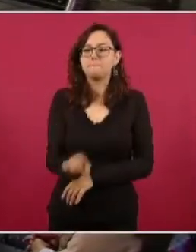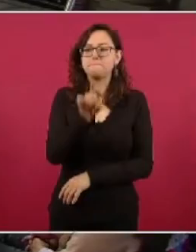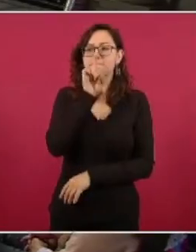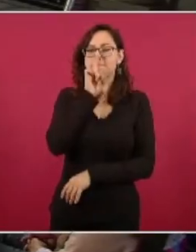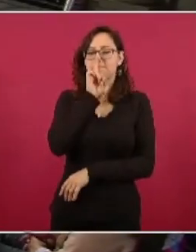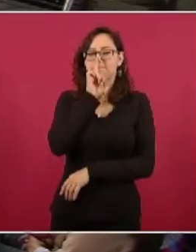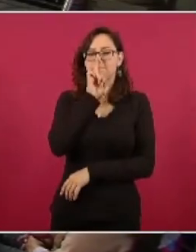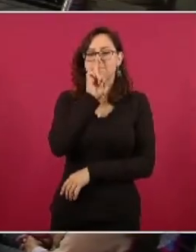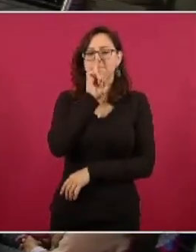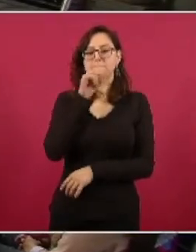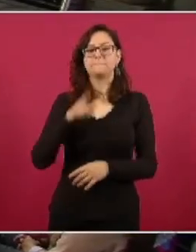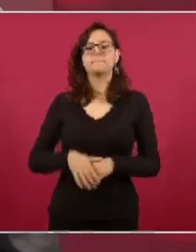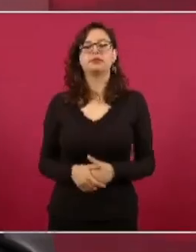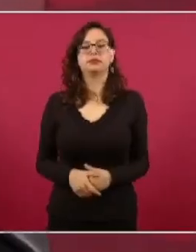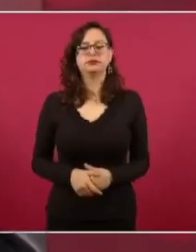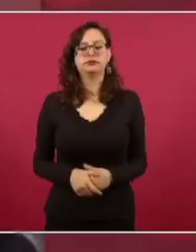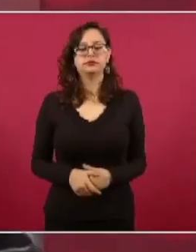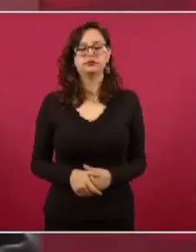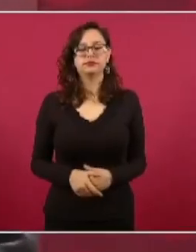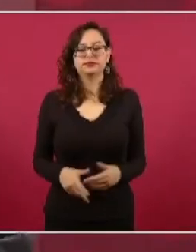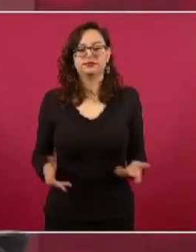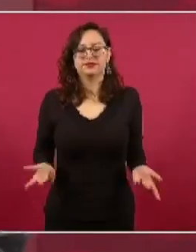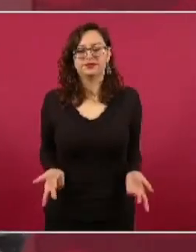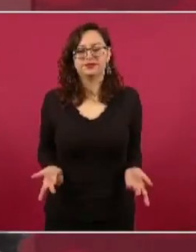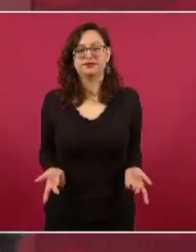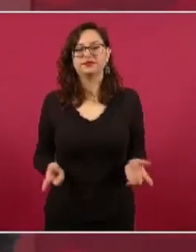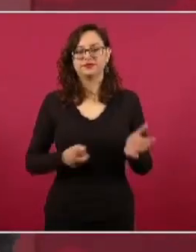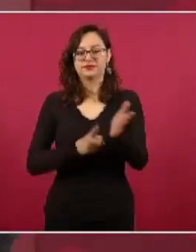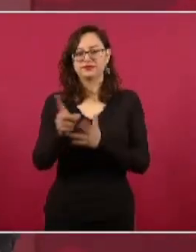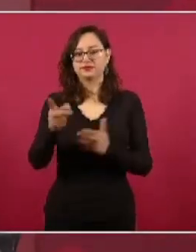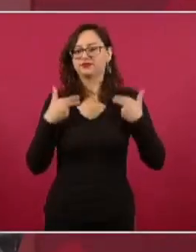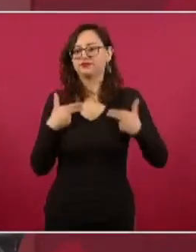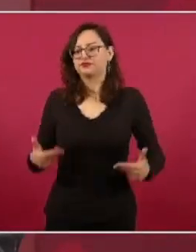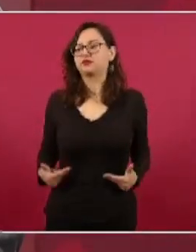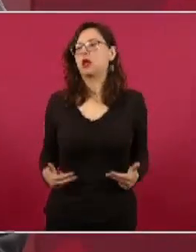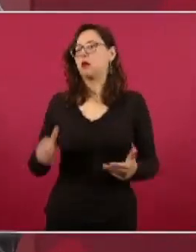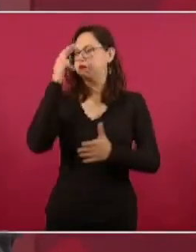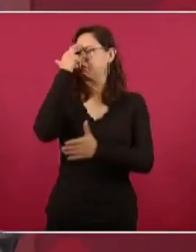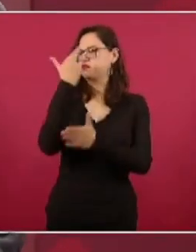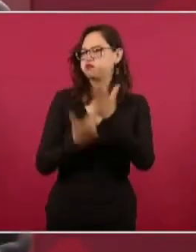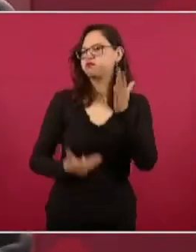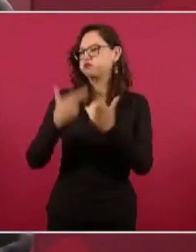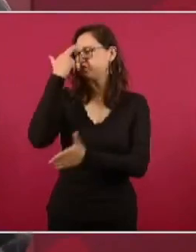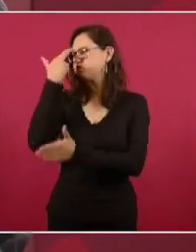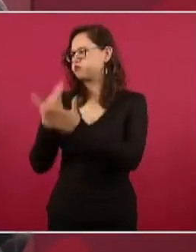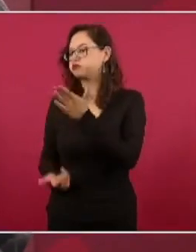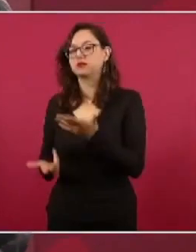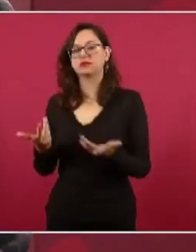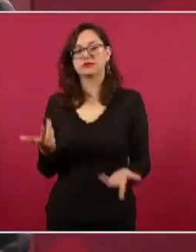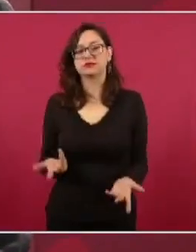autoridades que violan los derechos humanos. Pero es así.